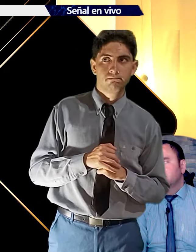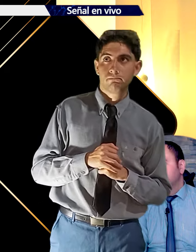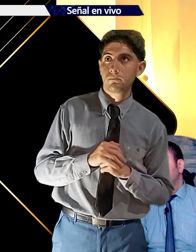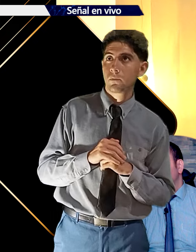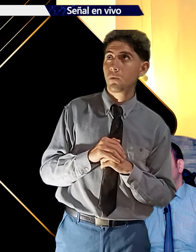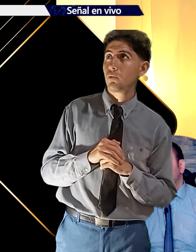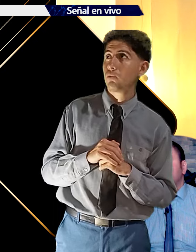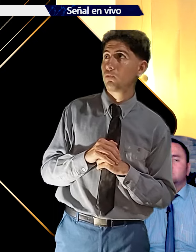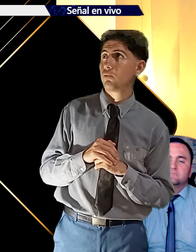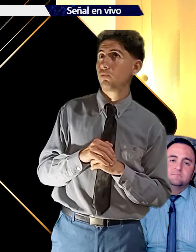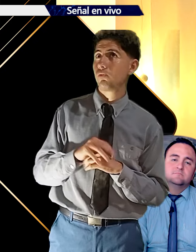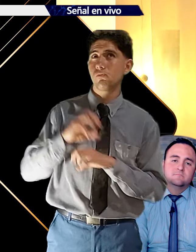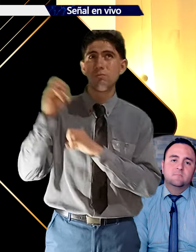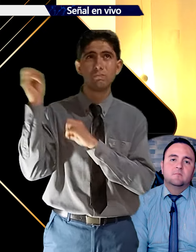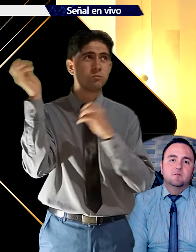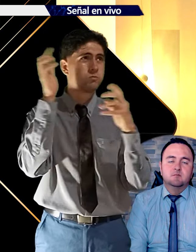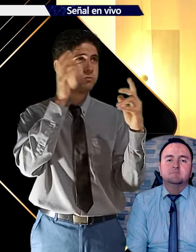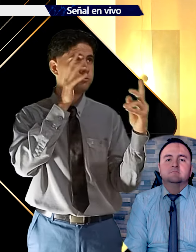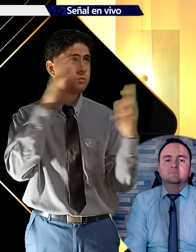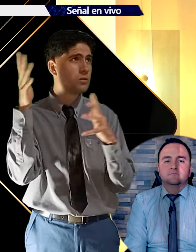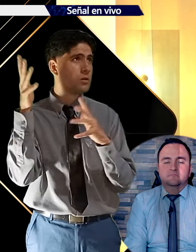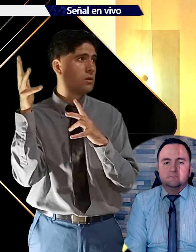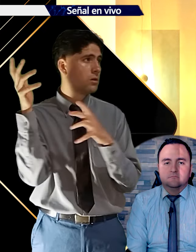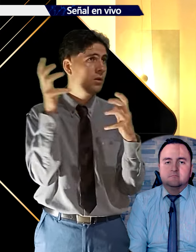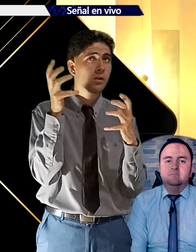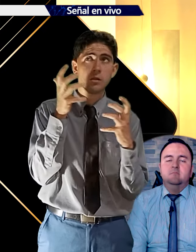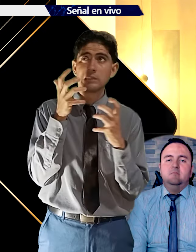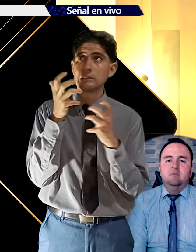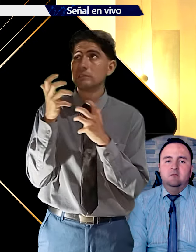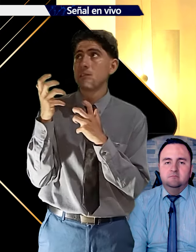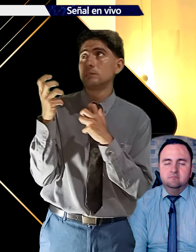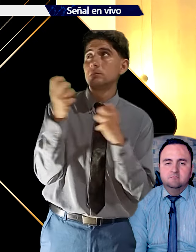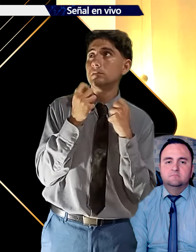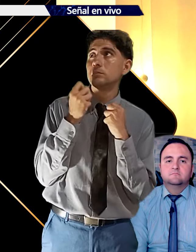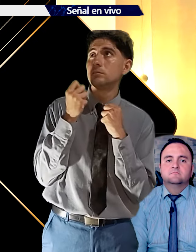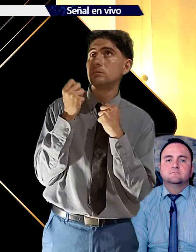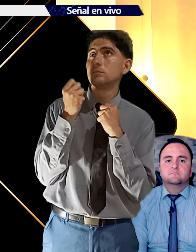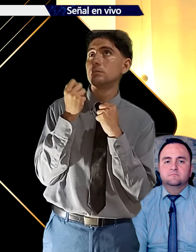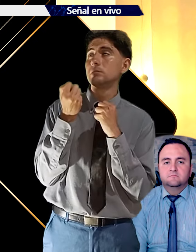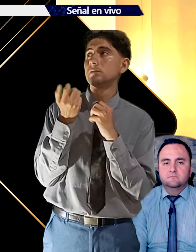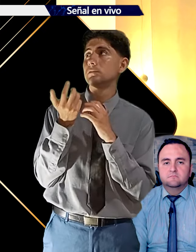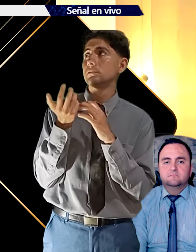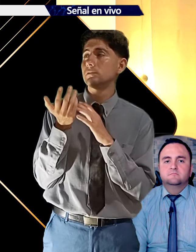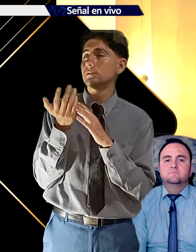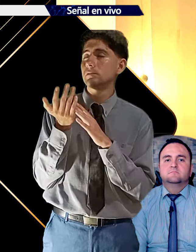Este mismo hombre dice: aquel huracán del fracaso.